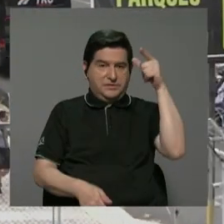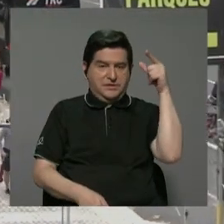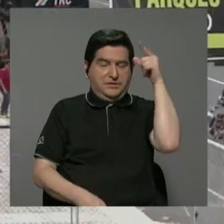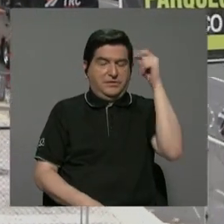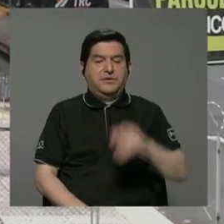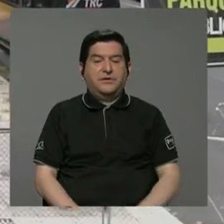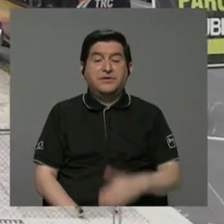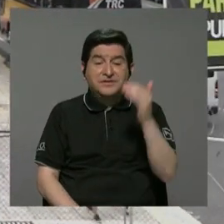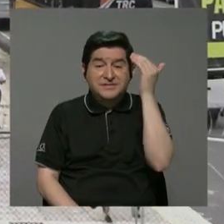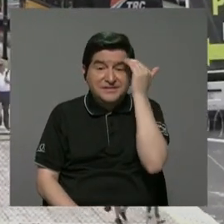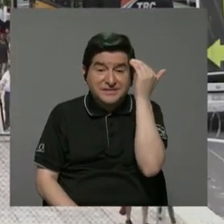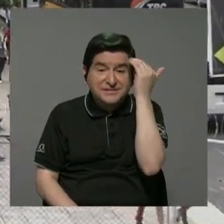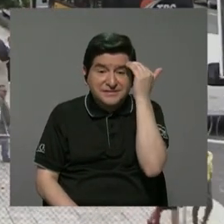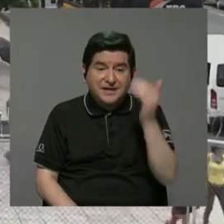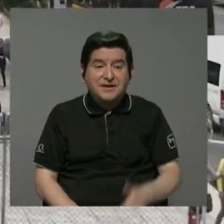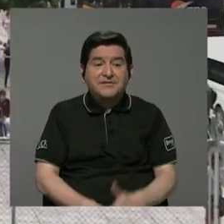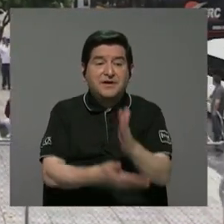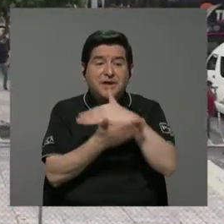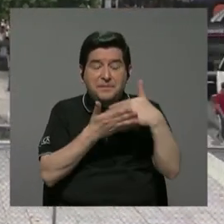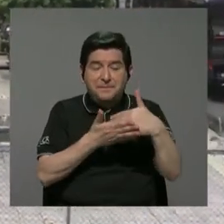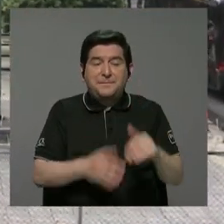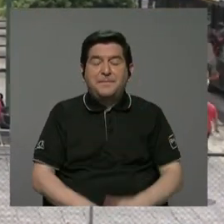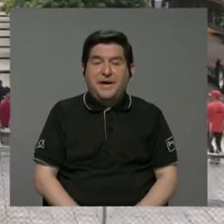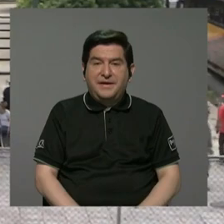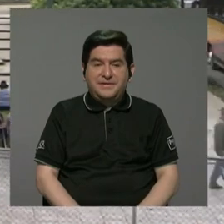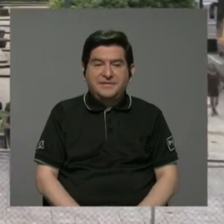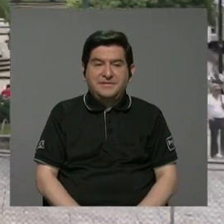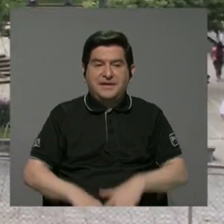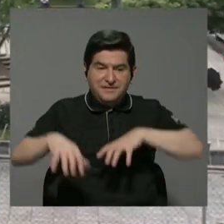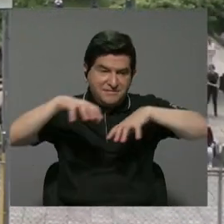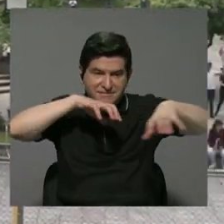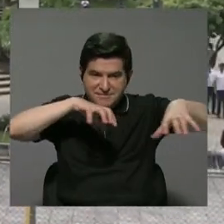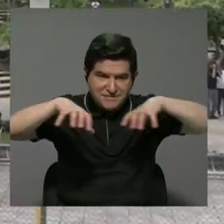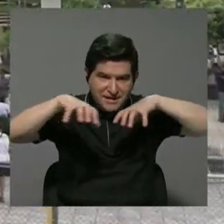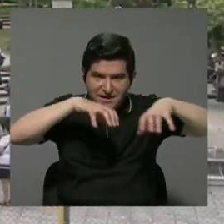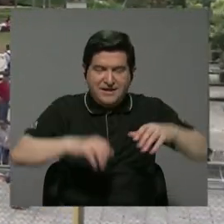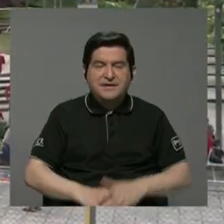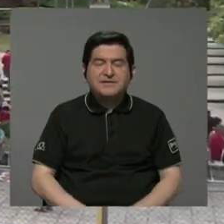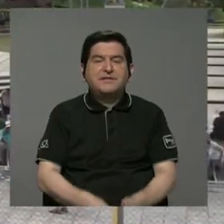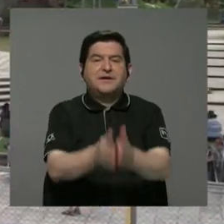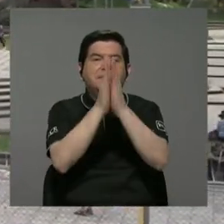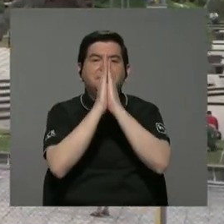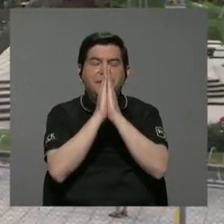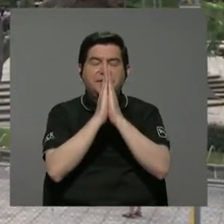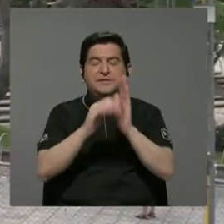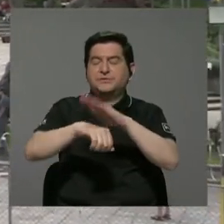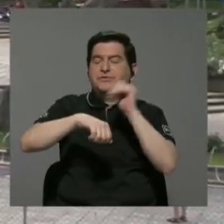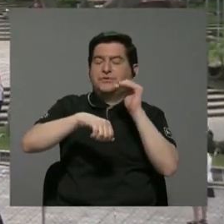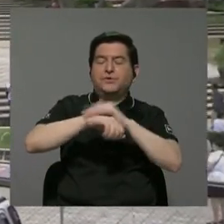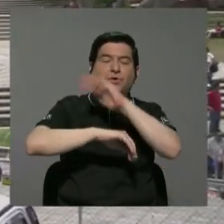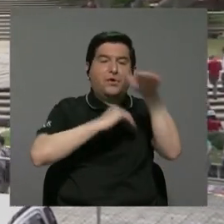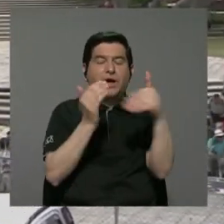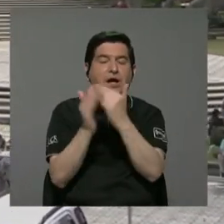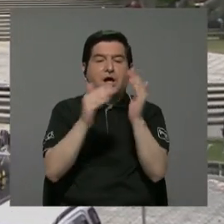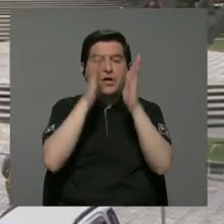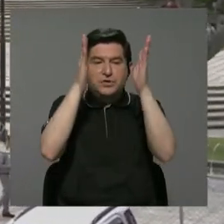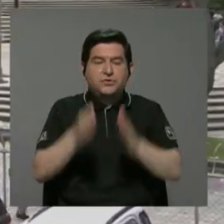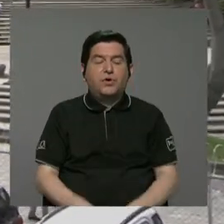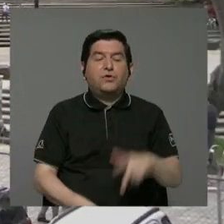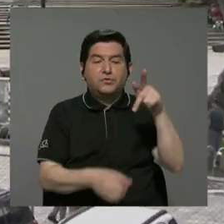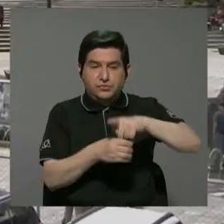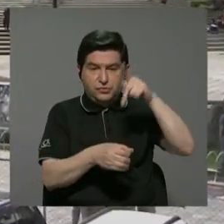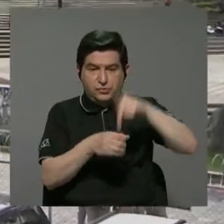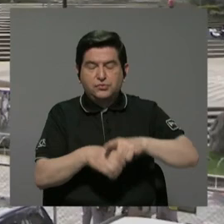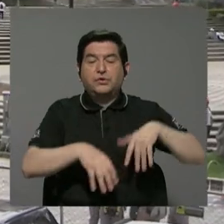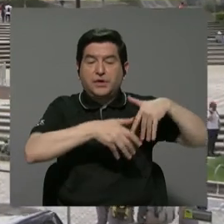Entonces sí sabemos que parte de los movimientos que hicieron el llamado a toda la ciudadanía costarricense a participar